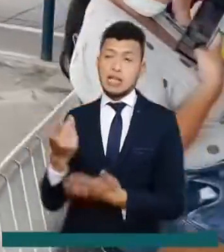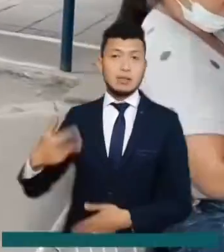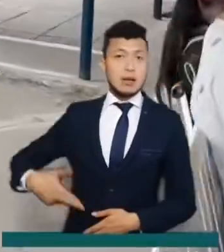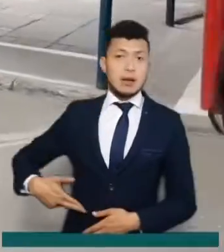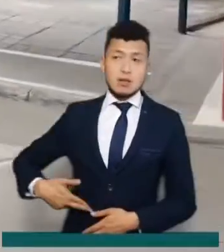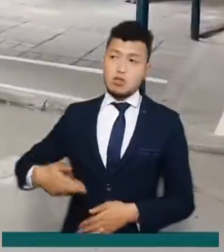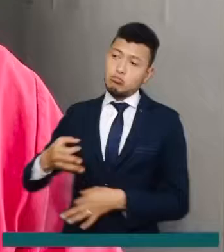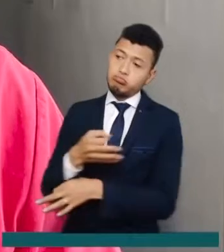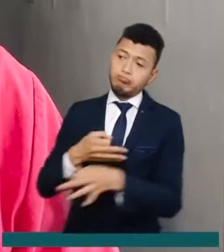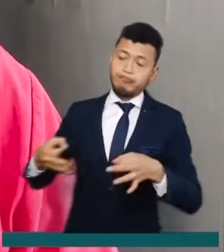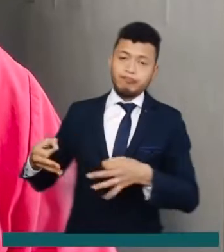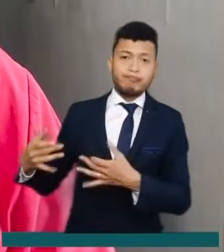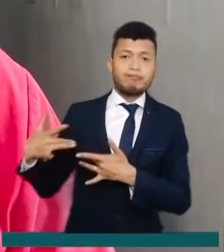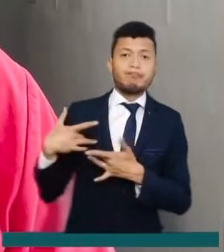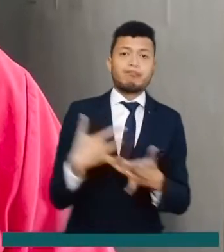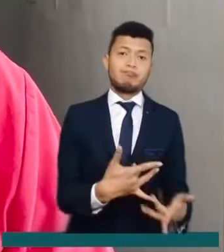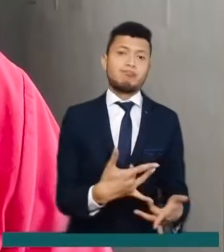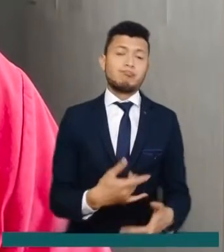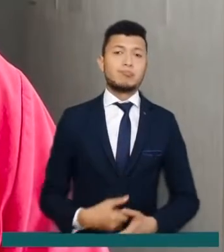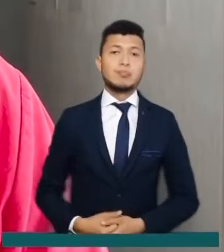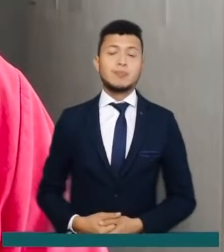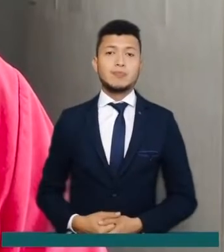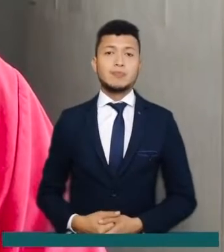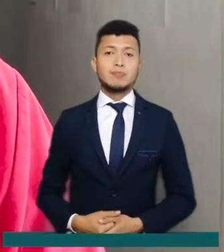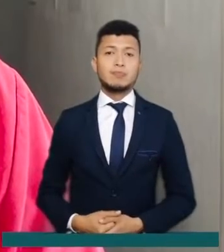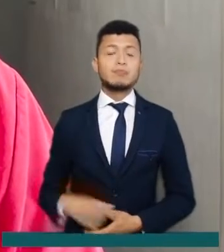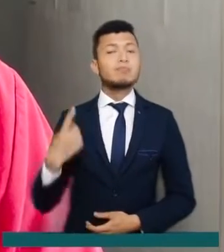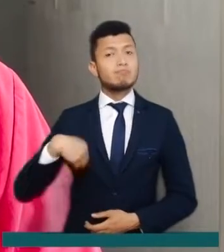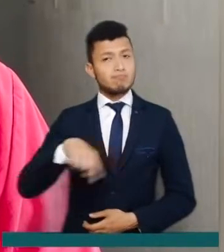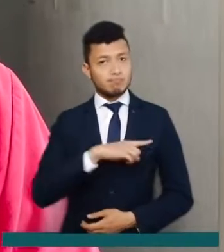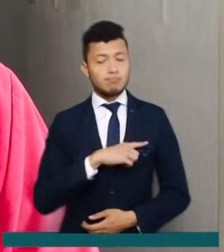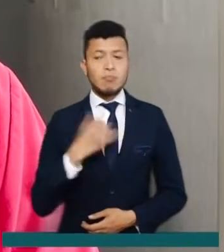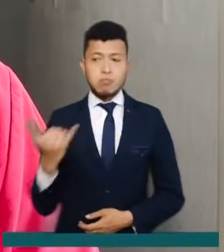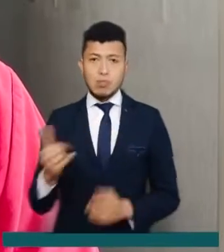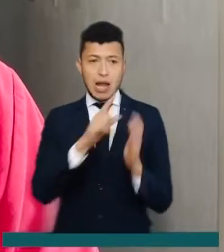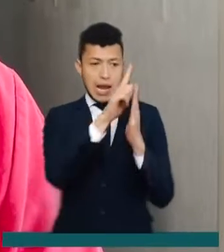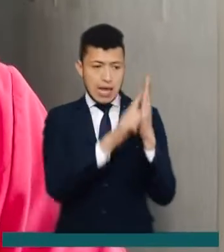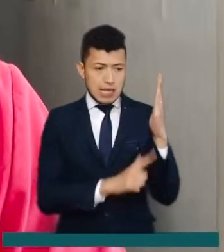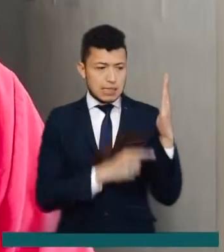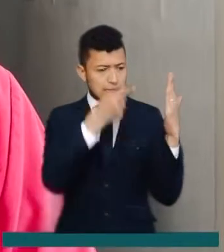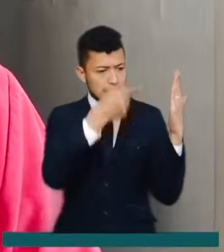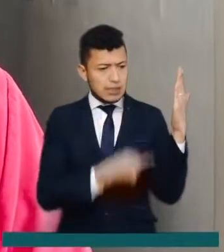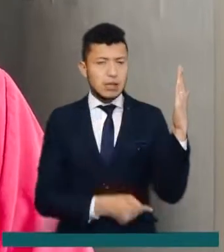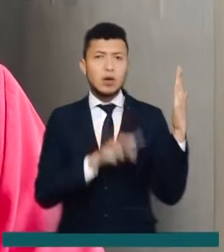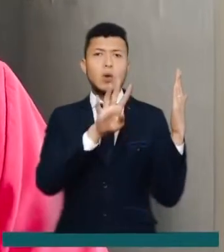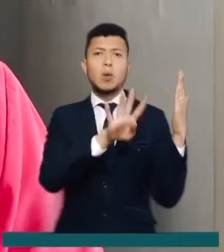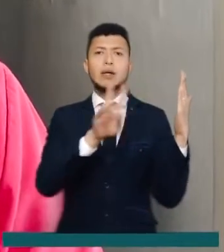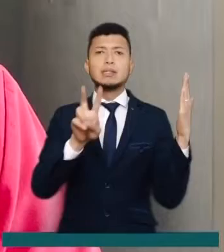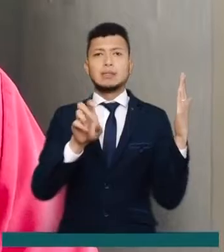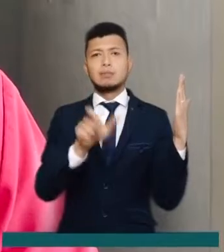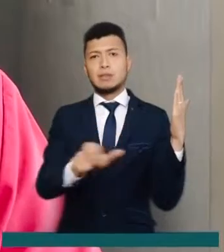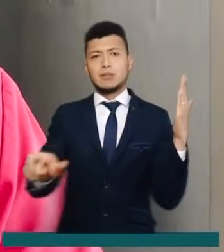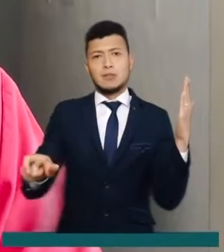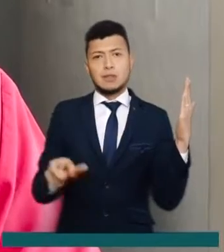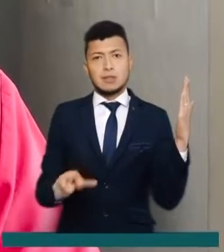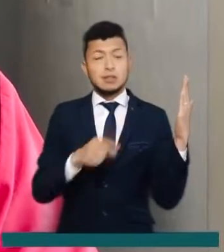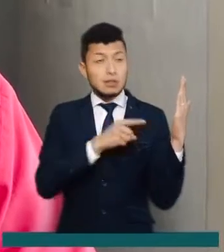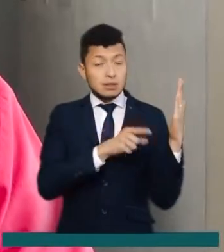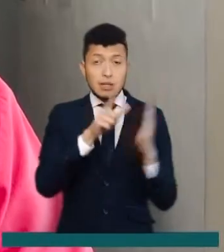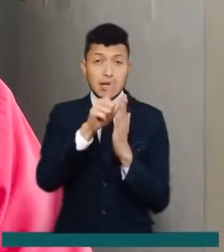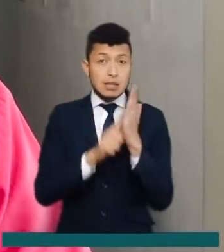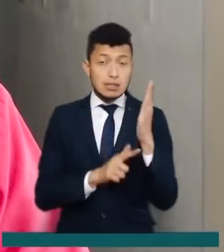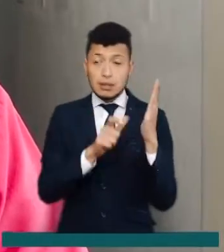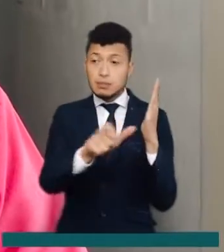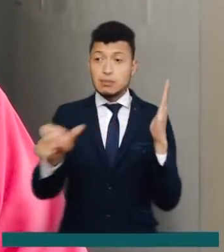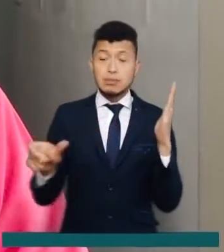al trasplante renal. En este momento nosotros contamos con 47 personas en lista de espera, ¿cierto?, que son estas personas que